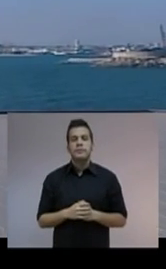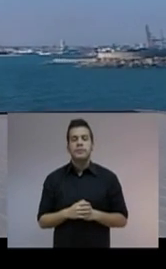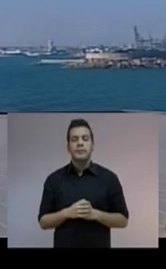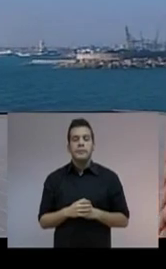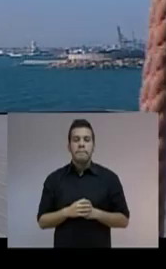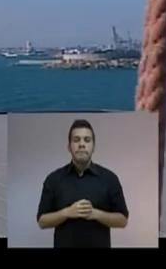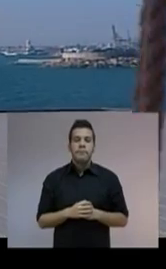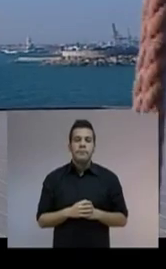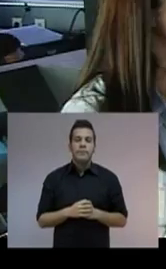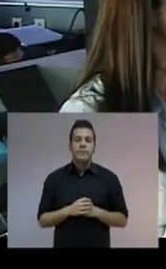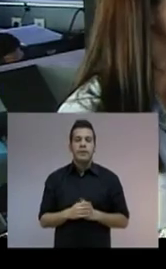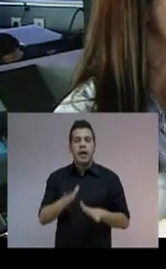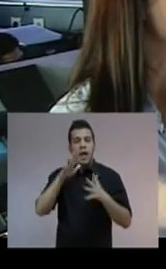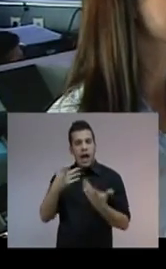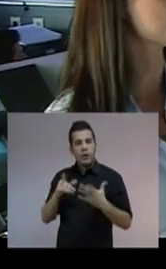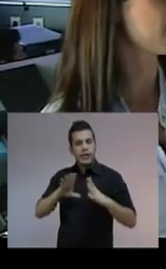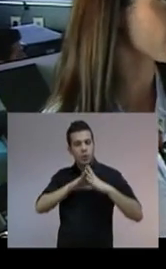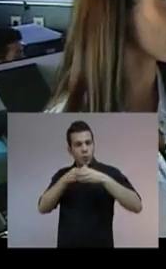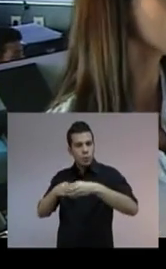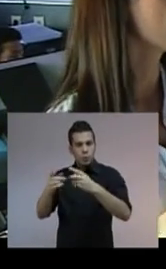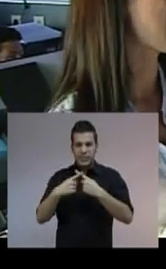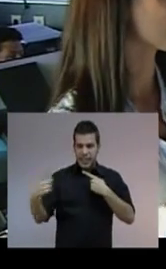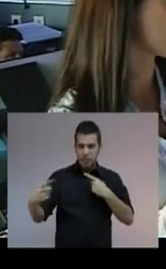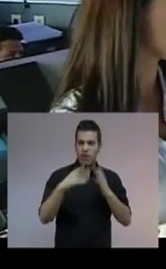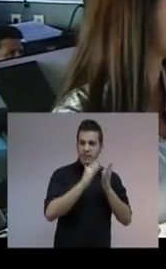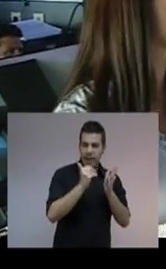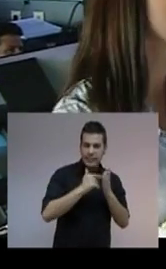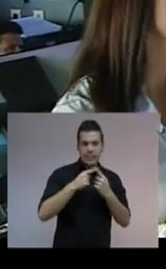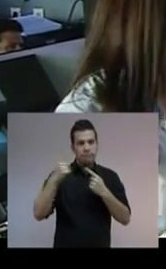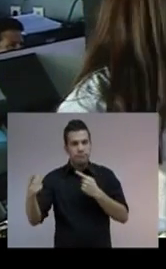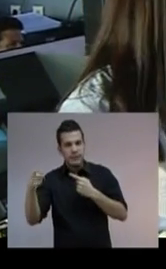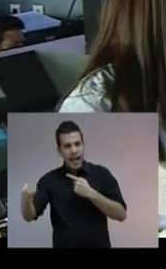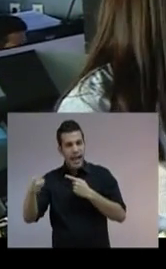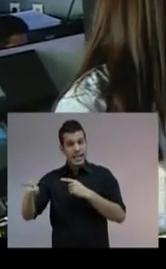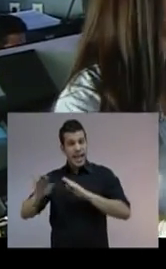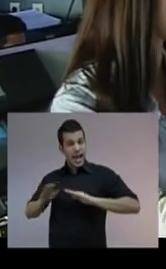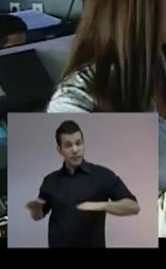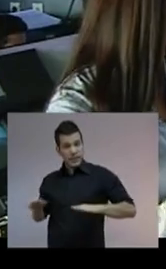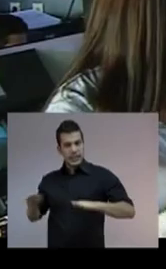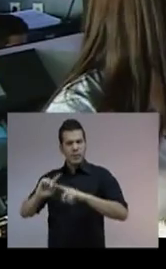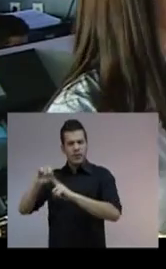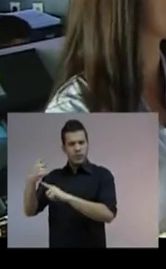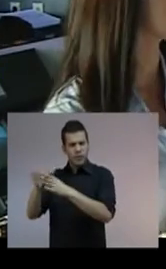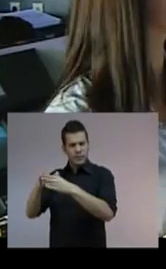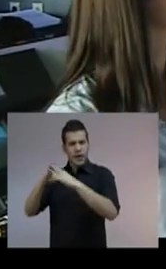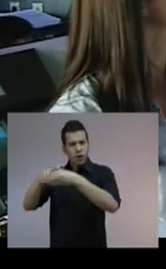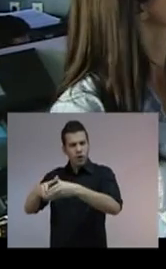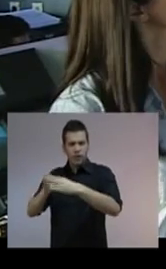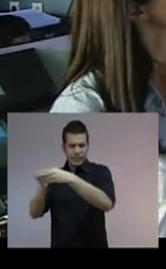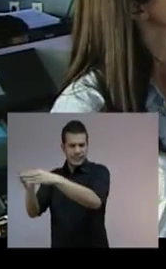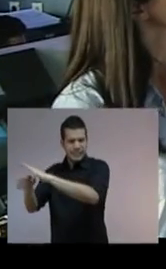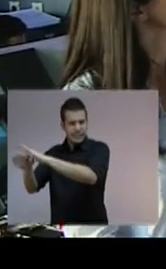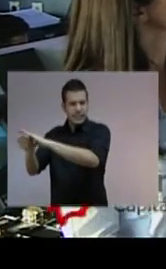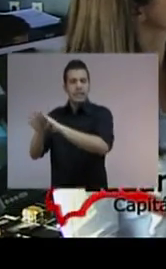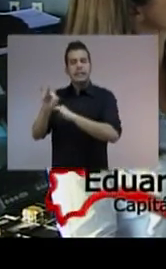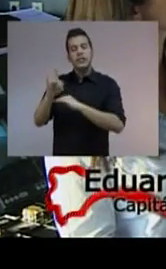En estos momentos estamos realizando un trayecto que parte de Valencia hacia Ibiza, pero no se acaba aquí el recorrido. Explícame cuál es el recorrido que hacéis normalmente. Este